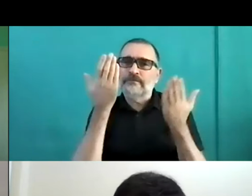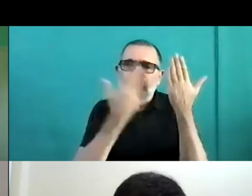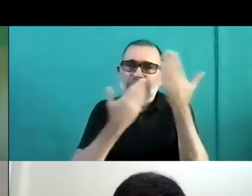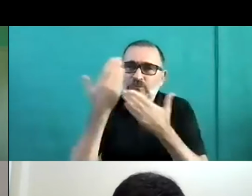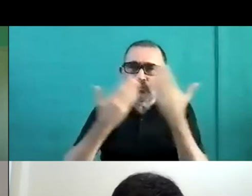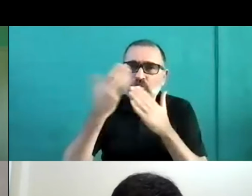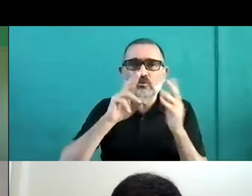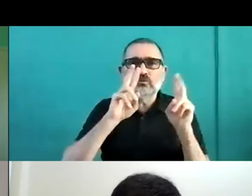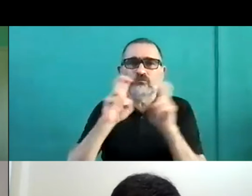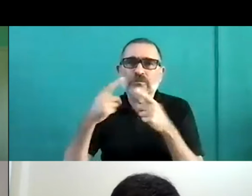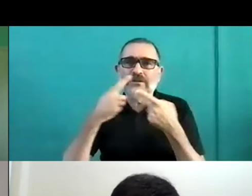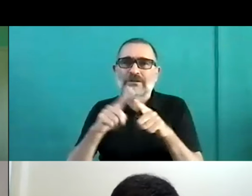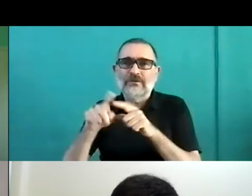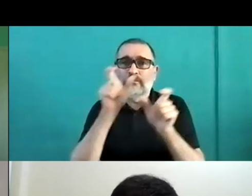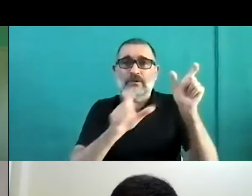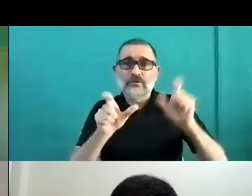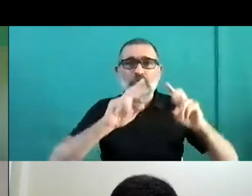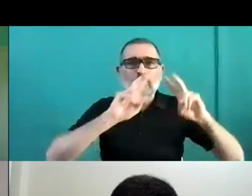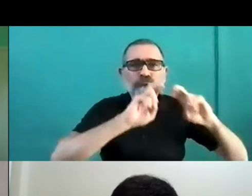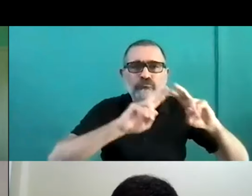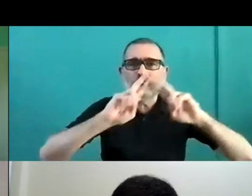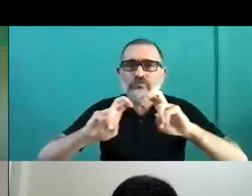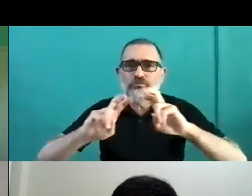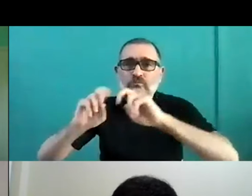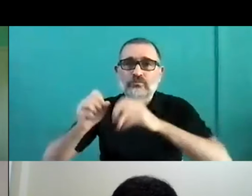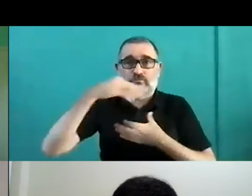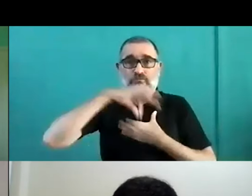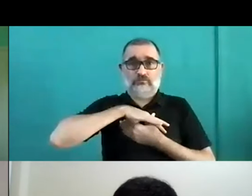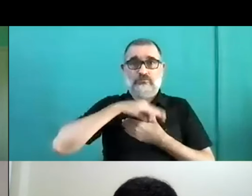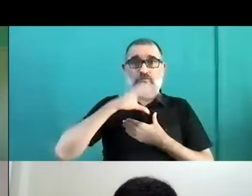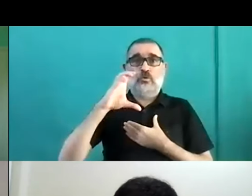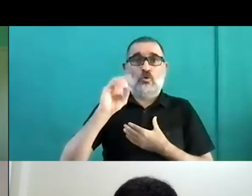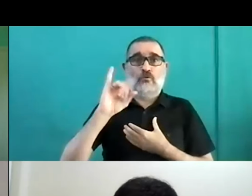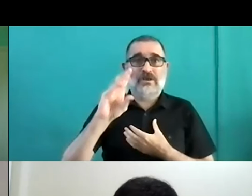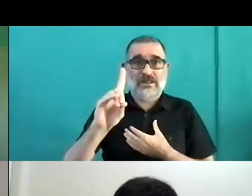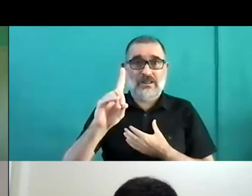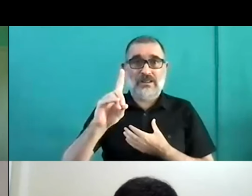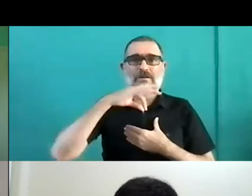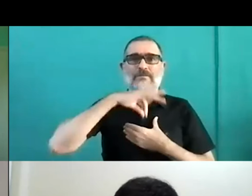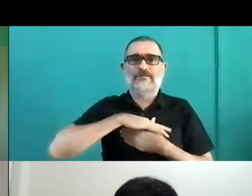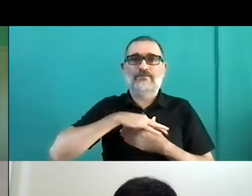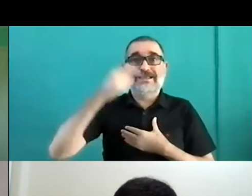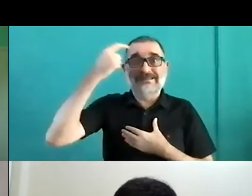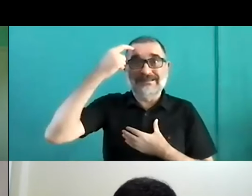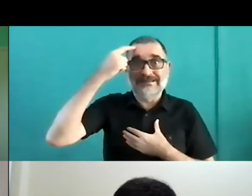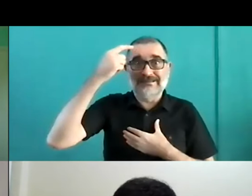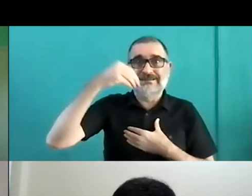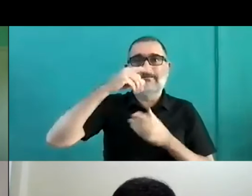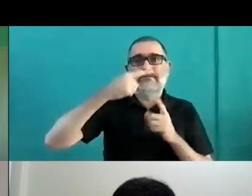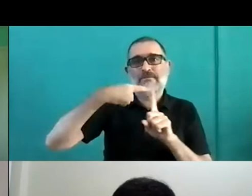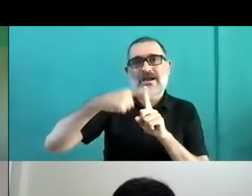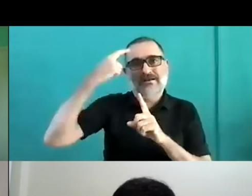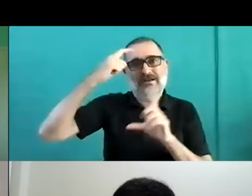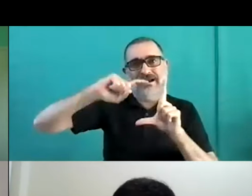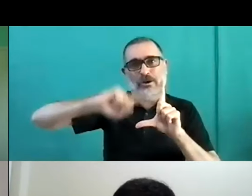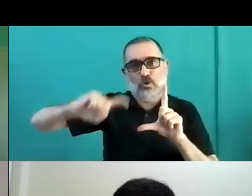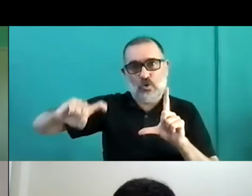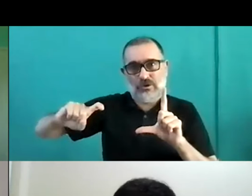de la enfermedad. La alta carga asociada a la epilepsia y otros trastornos neurológicos va ligada